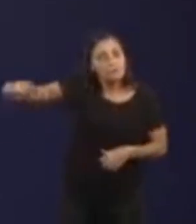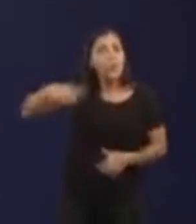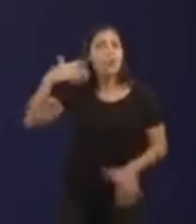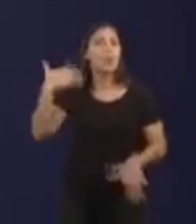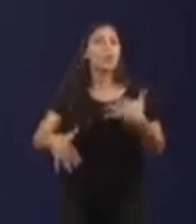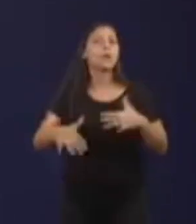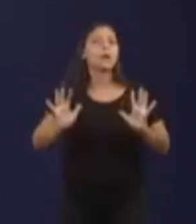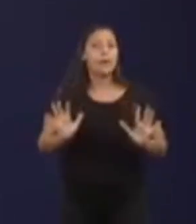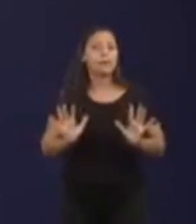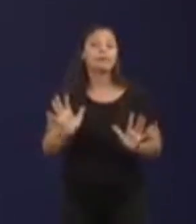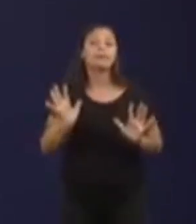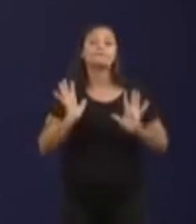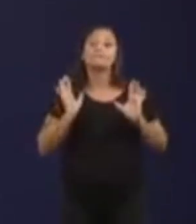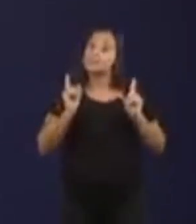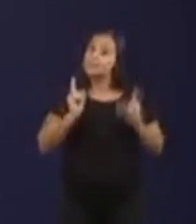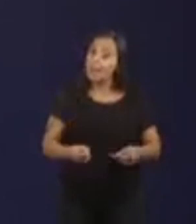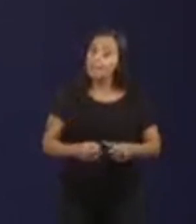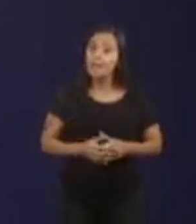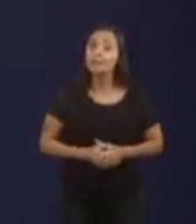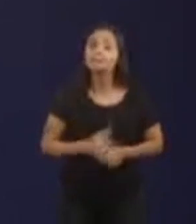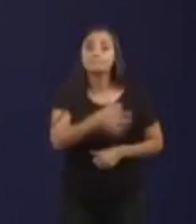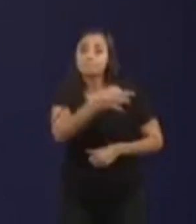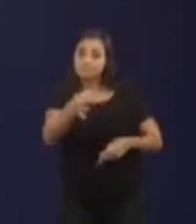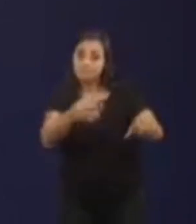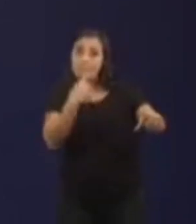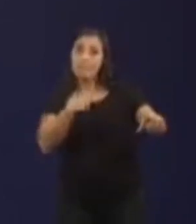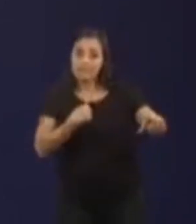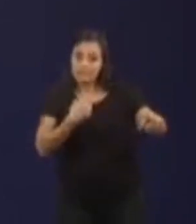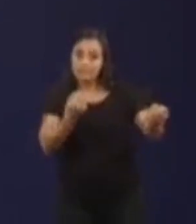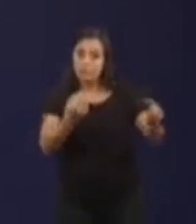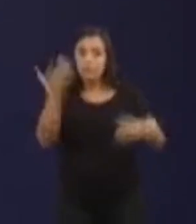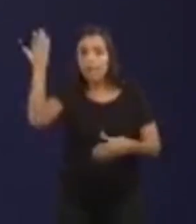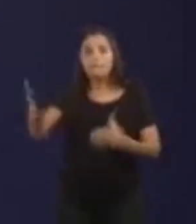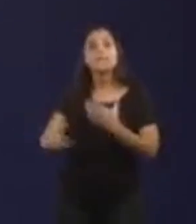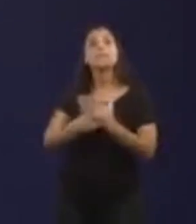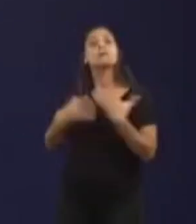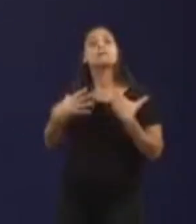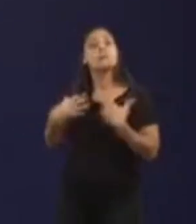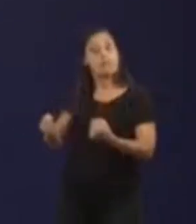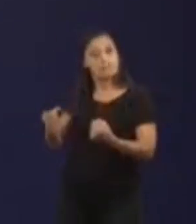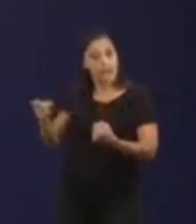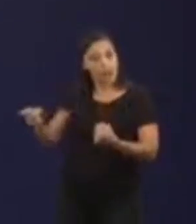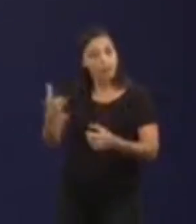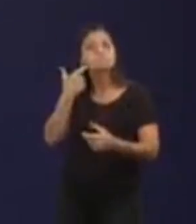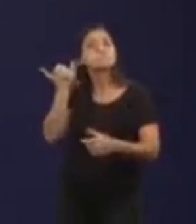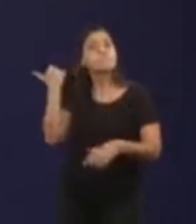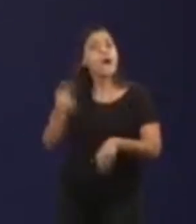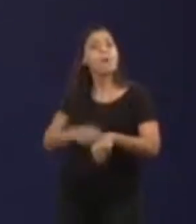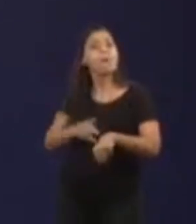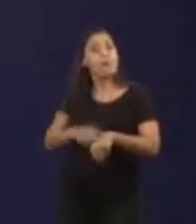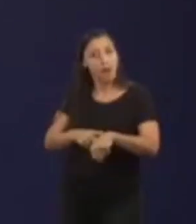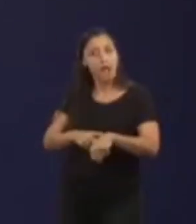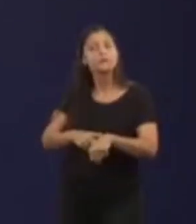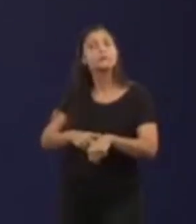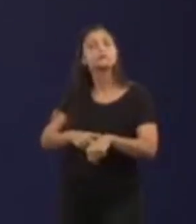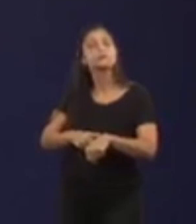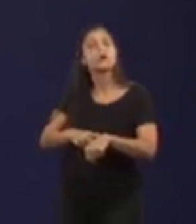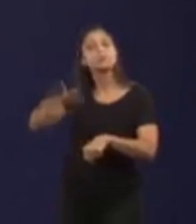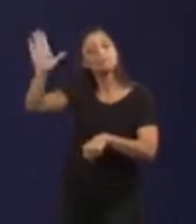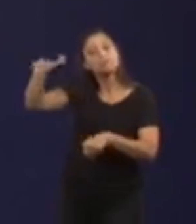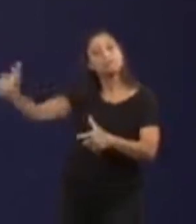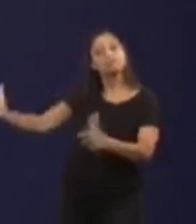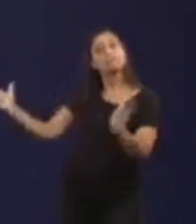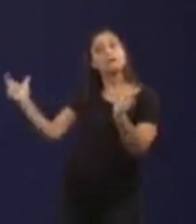esto también Es correcto lo que vos decís el ministro de salud en su momento recibió a las